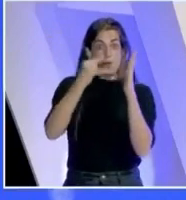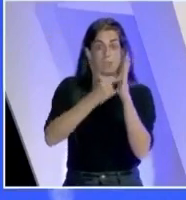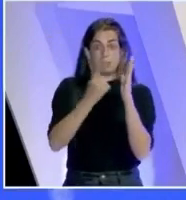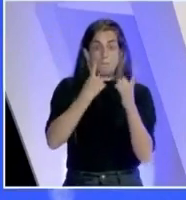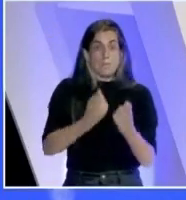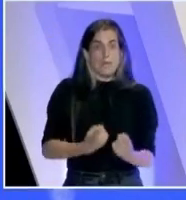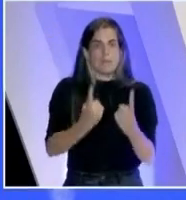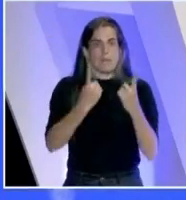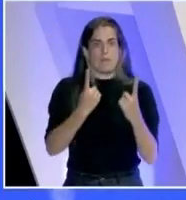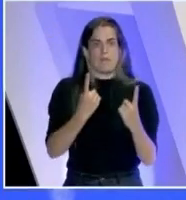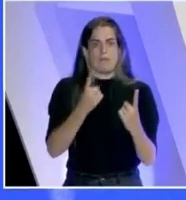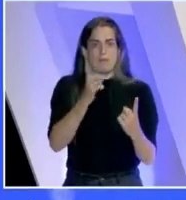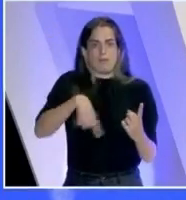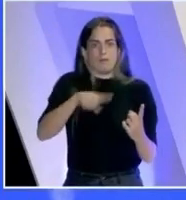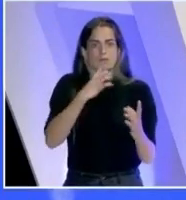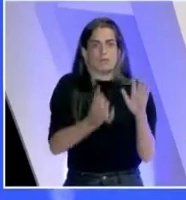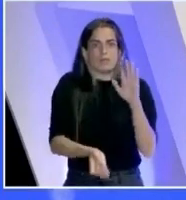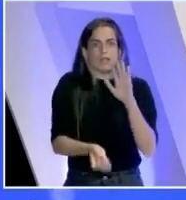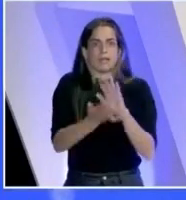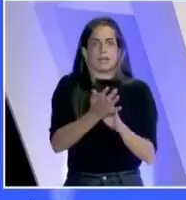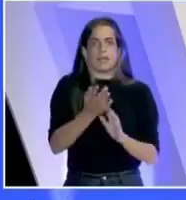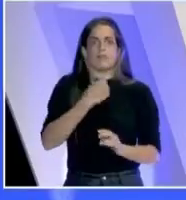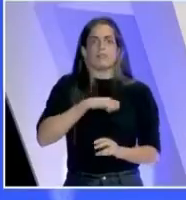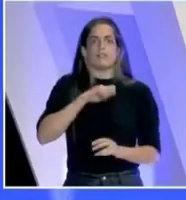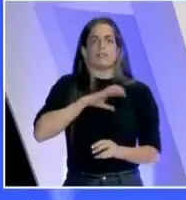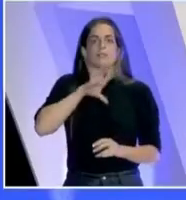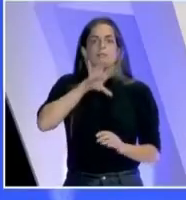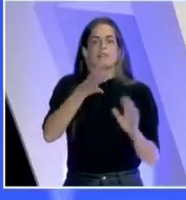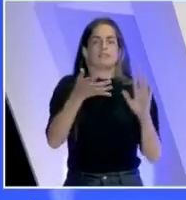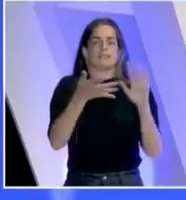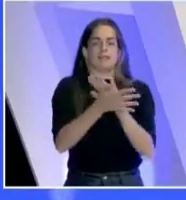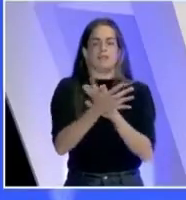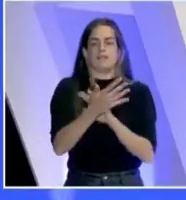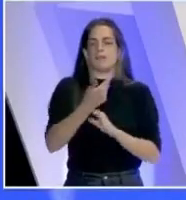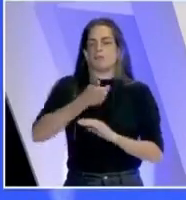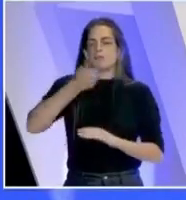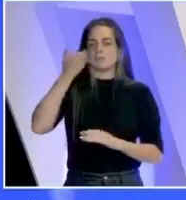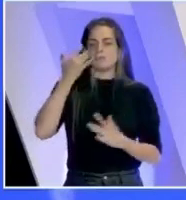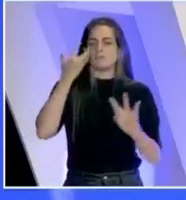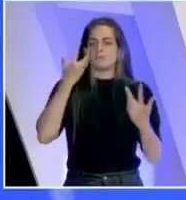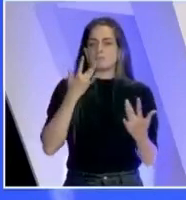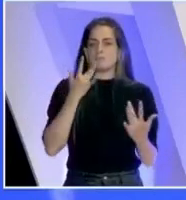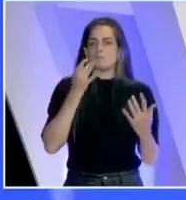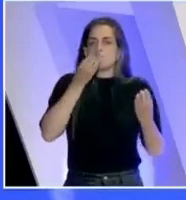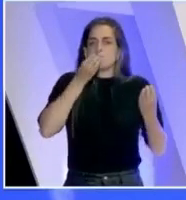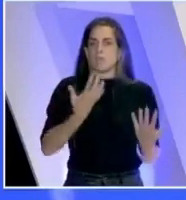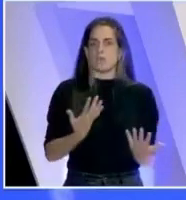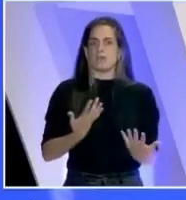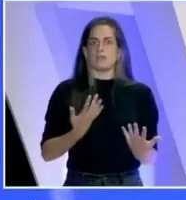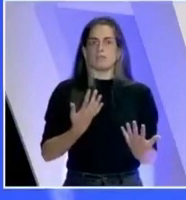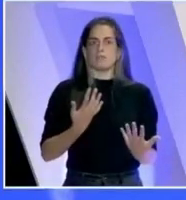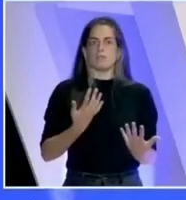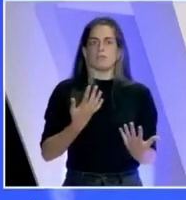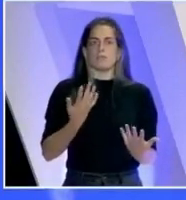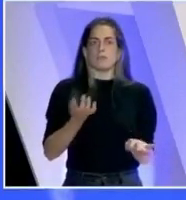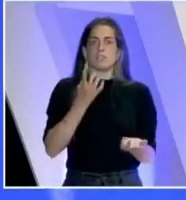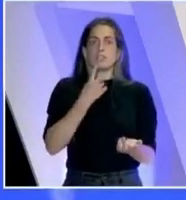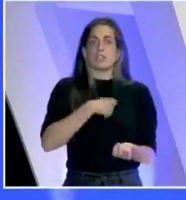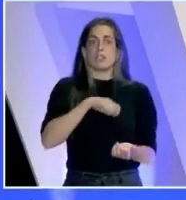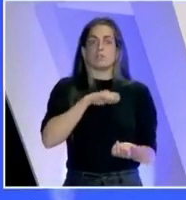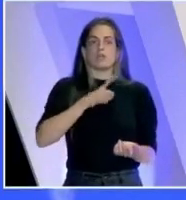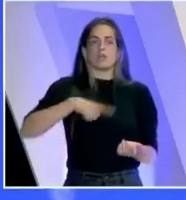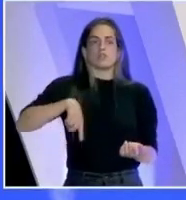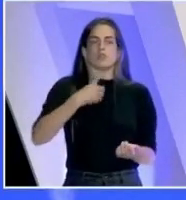los defectos que tiene nuestro país, que es un país formidable, muy grande, en muchos aspectos, es que los españoles, pues, nos